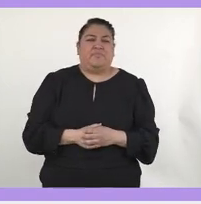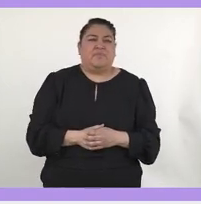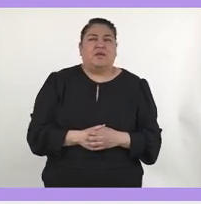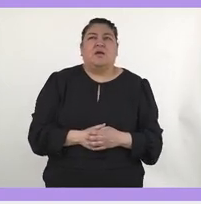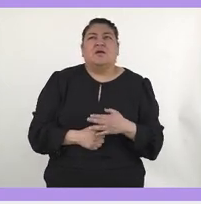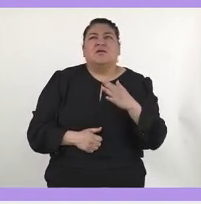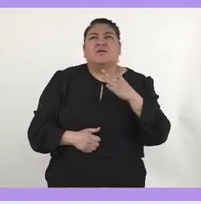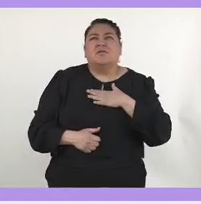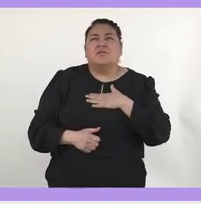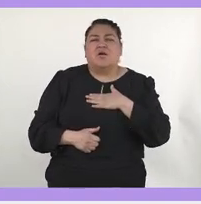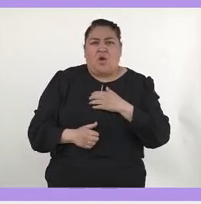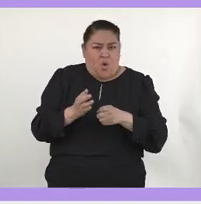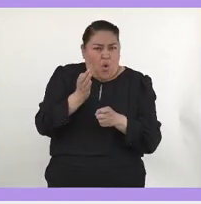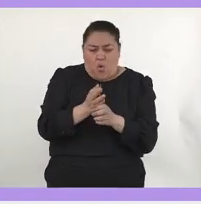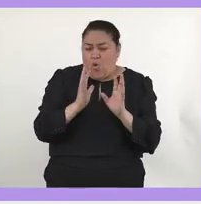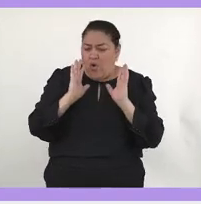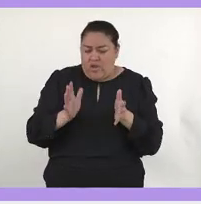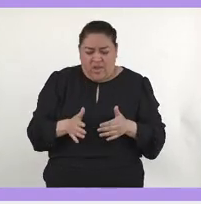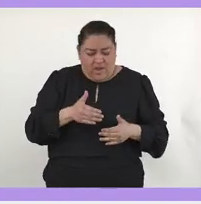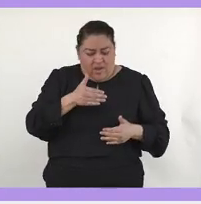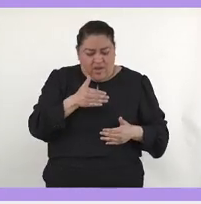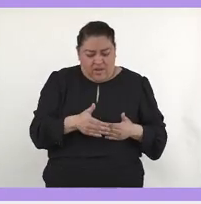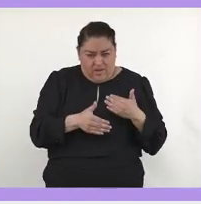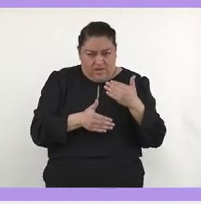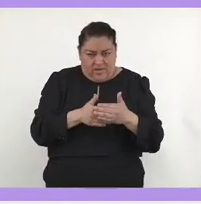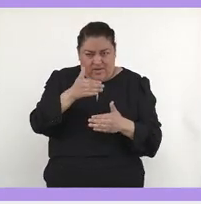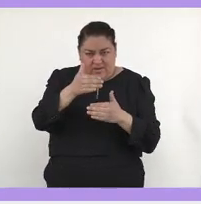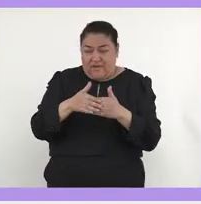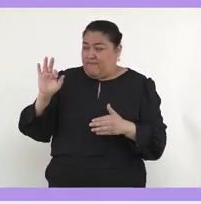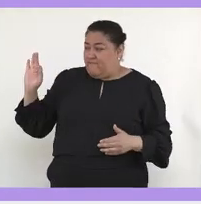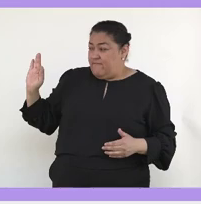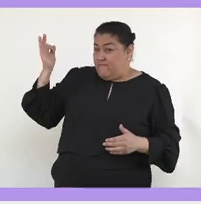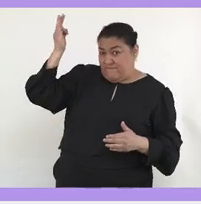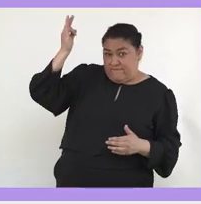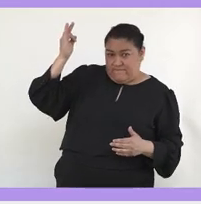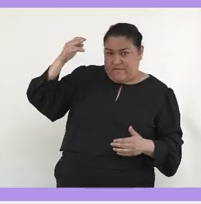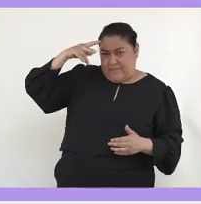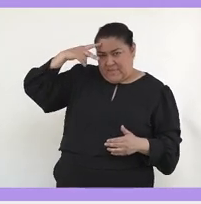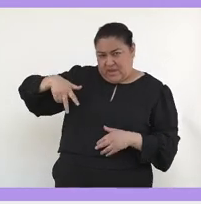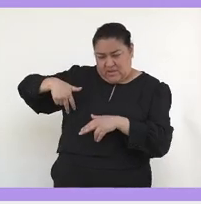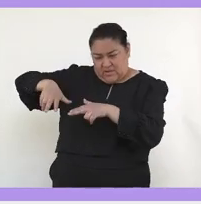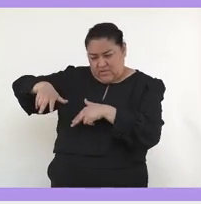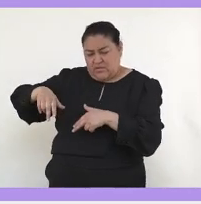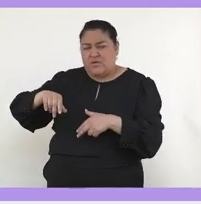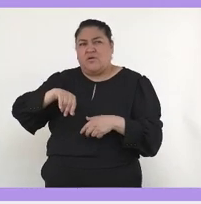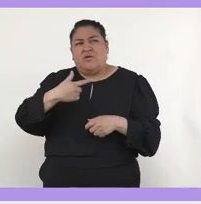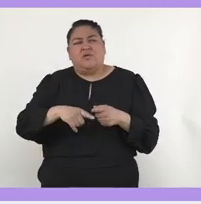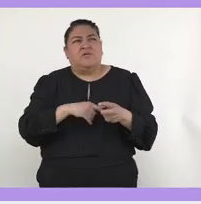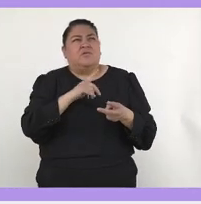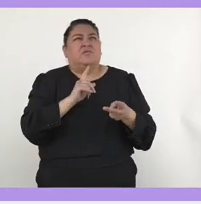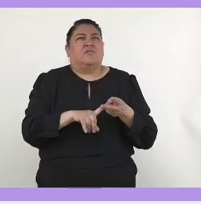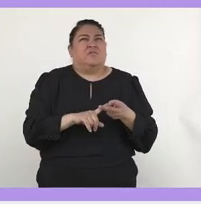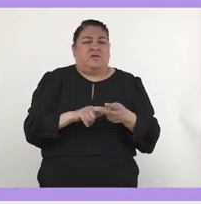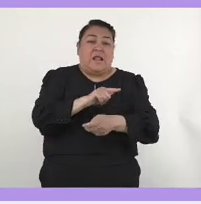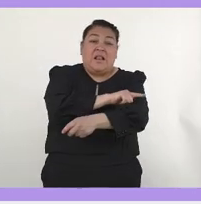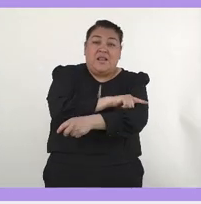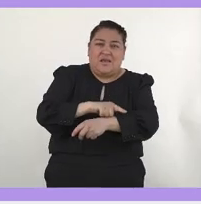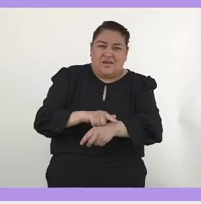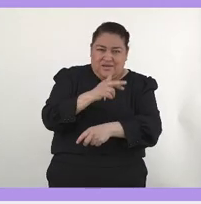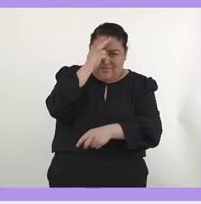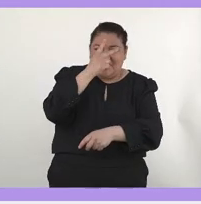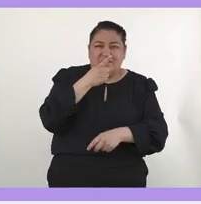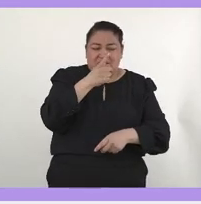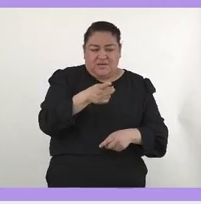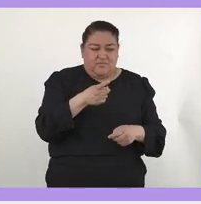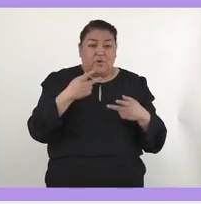pasos se están dando desde la federación desde la liga de construir Pues esa pirámide estable que bien hablaban en la